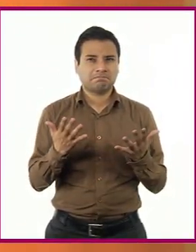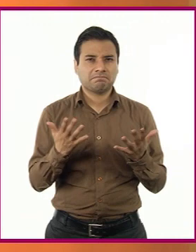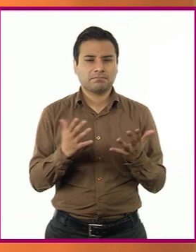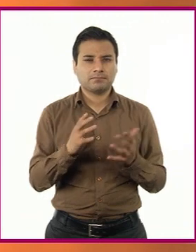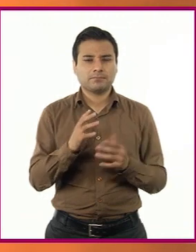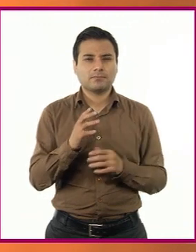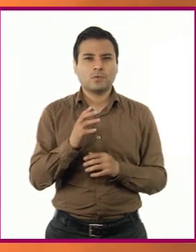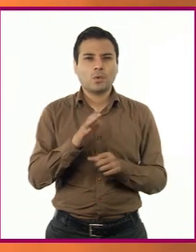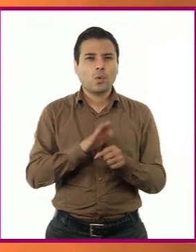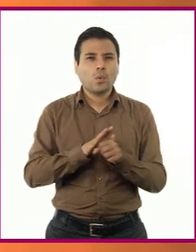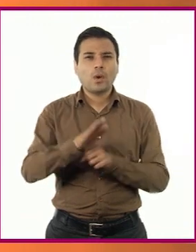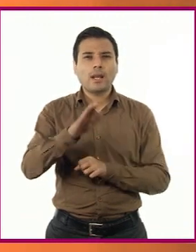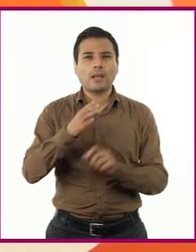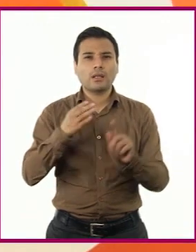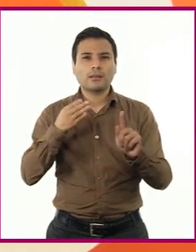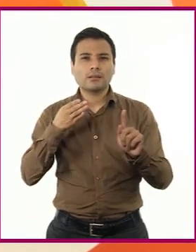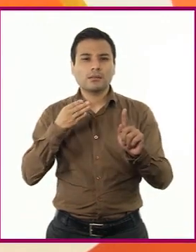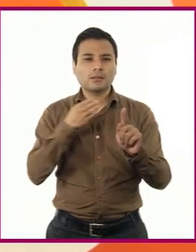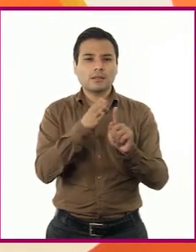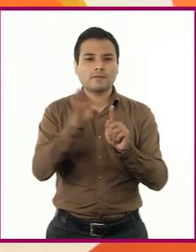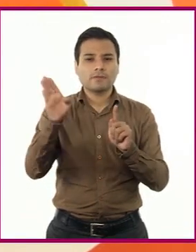mayor respecto al promedio?